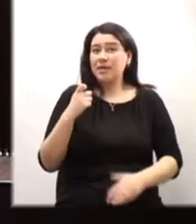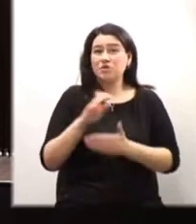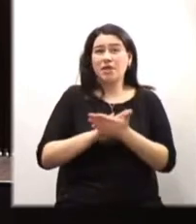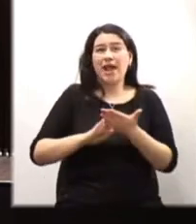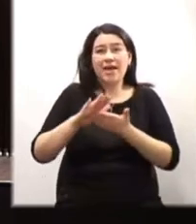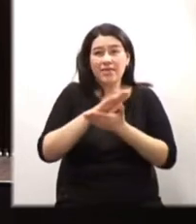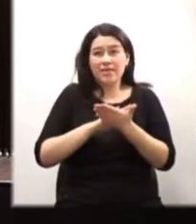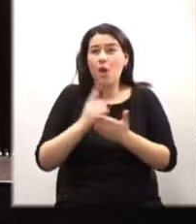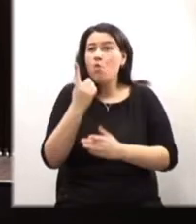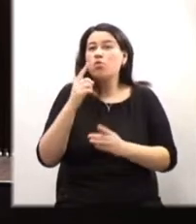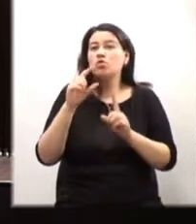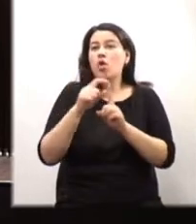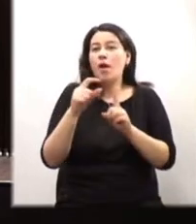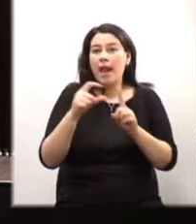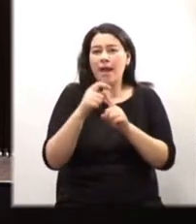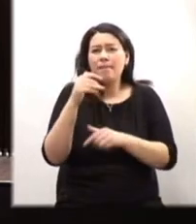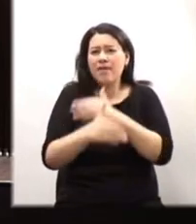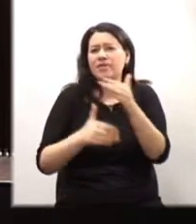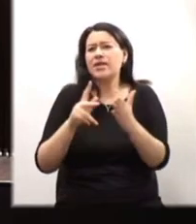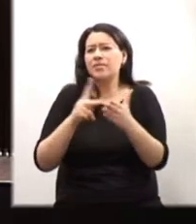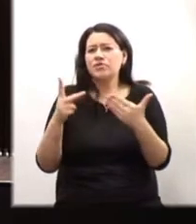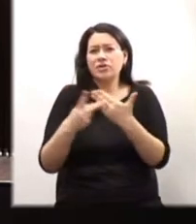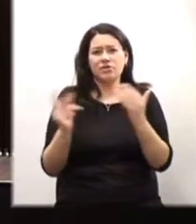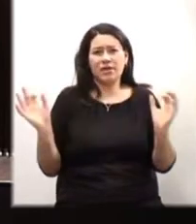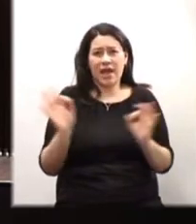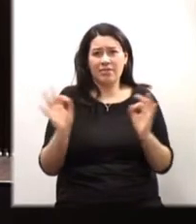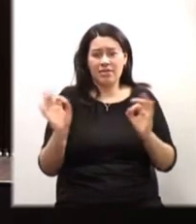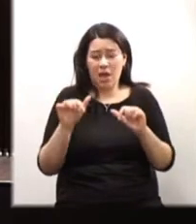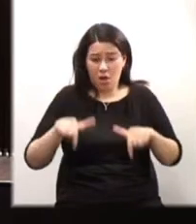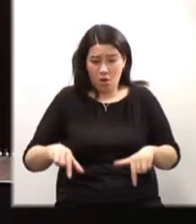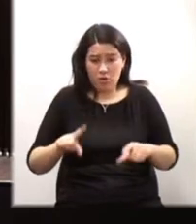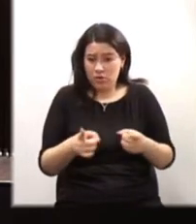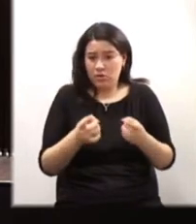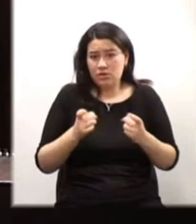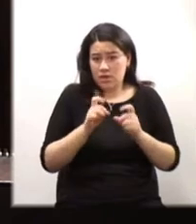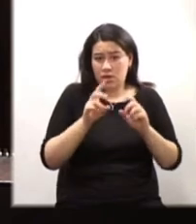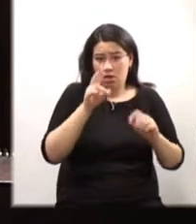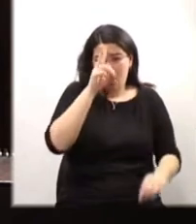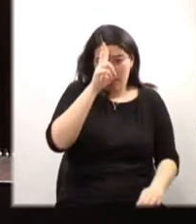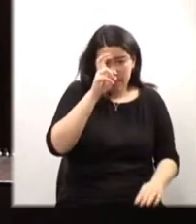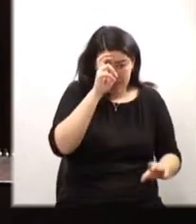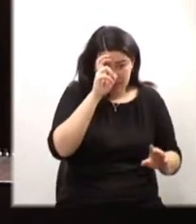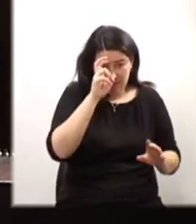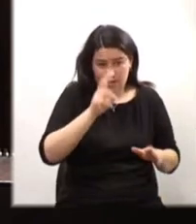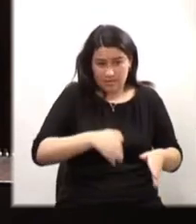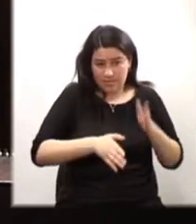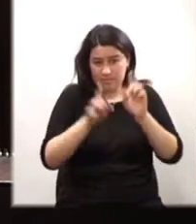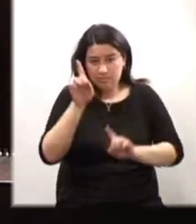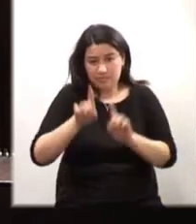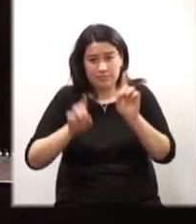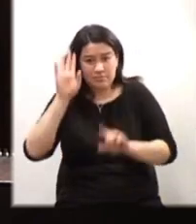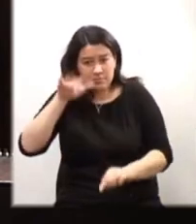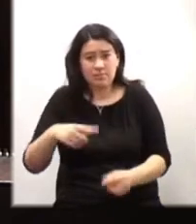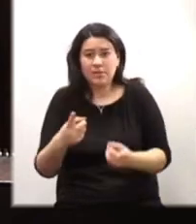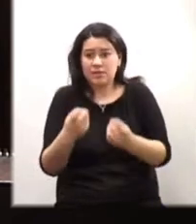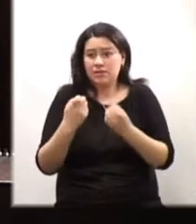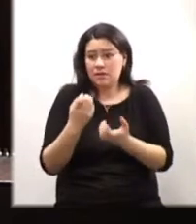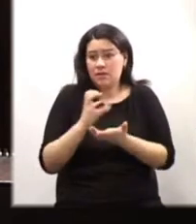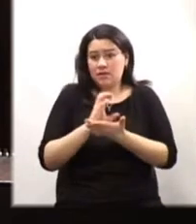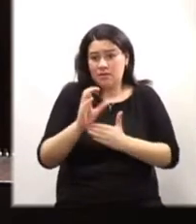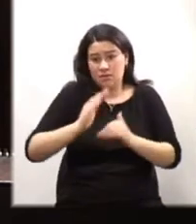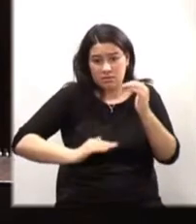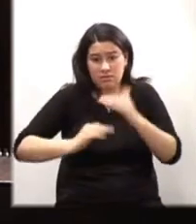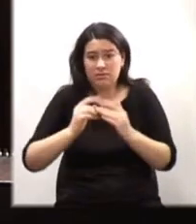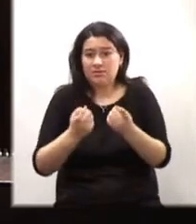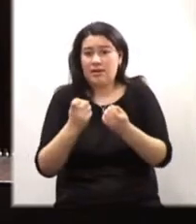poder avanzar ese proyecto, que no precisa hoy la Universidad de la República o el Hospital de Clínicas fondos para construir,